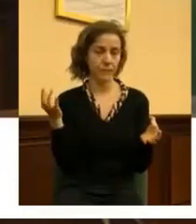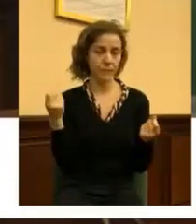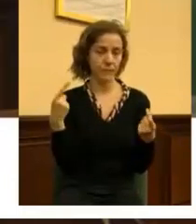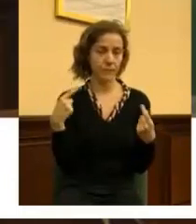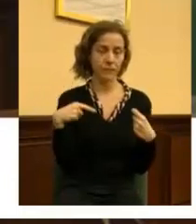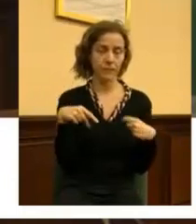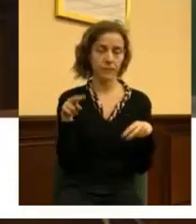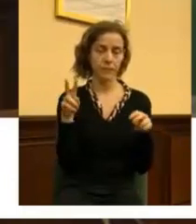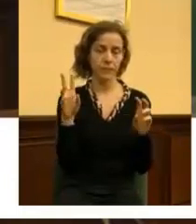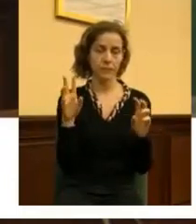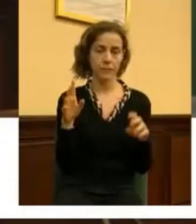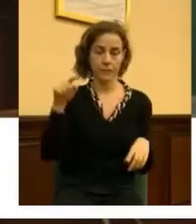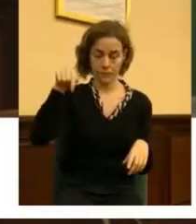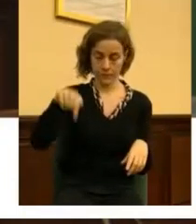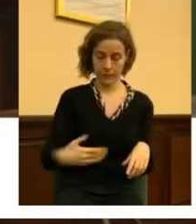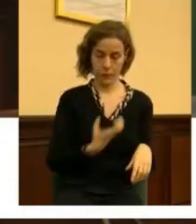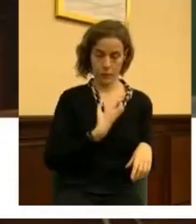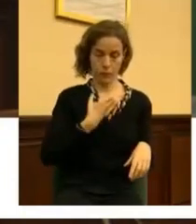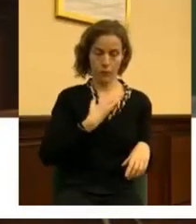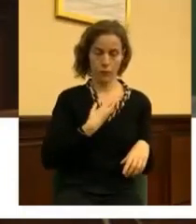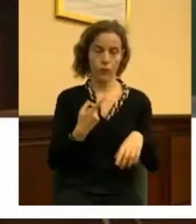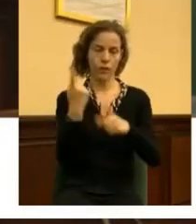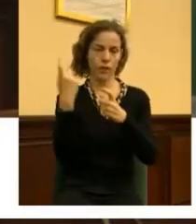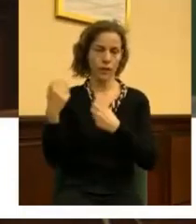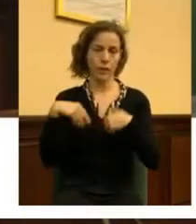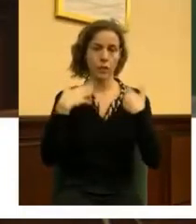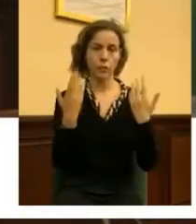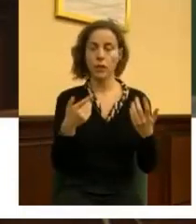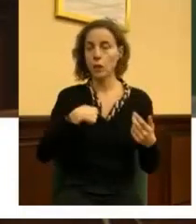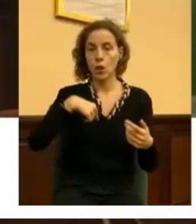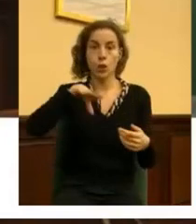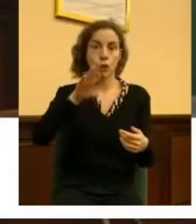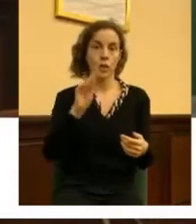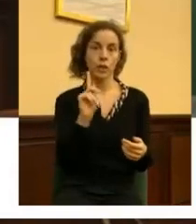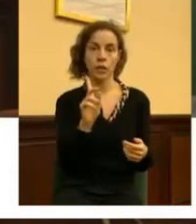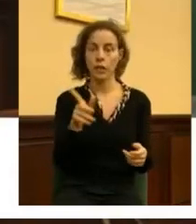en materia deportiva de la ciudad de Móstoles, no entiendo cómo ustedes